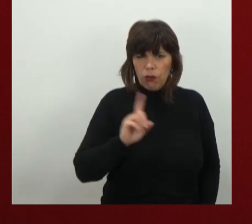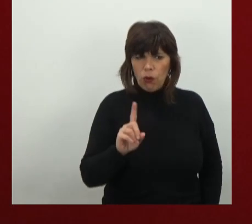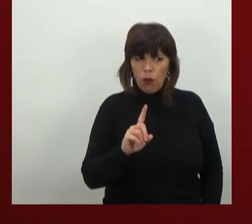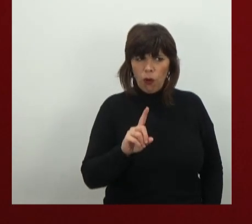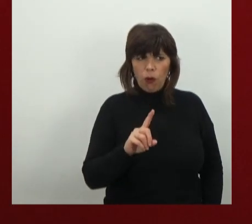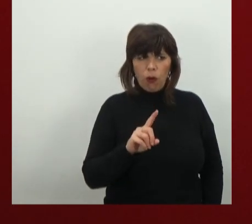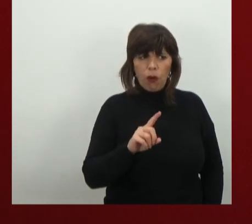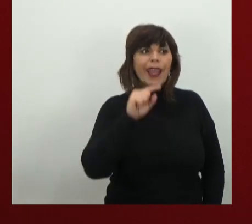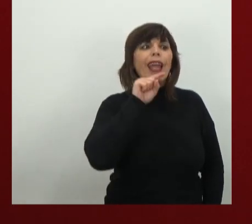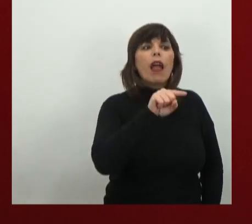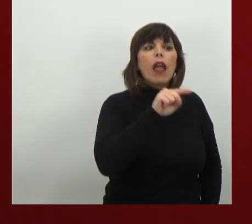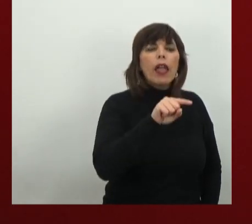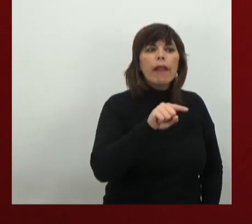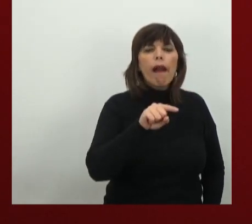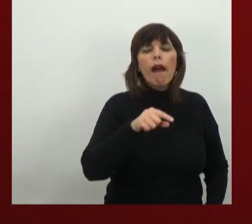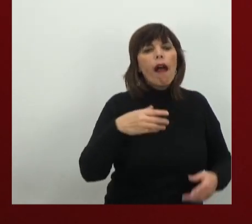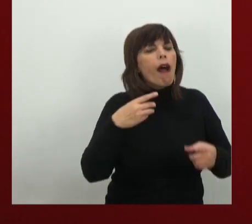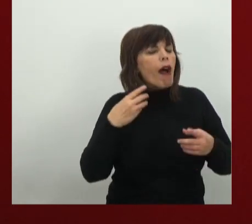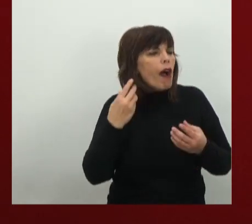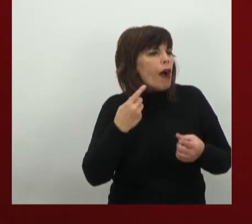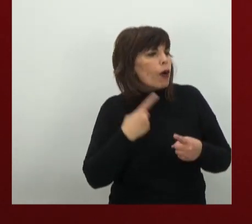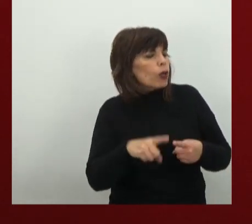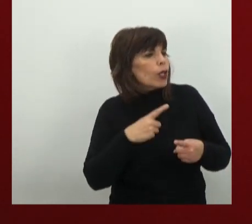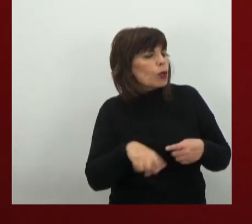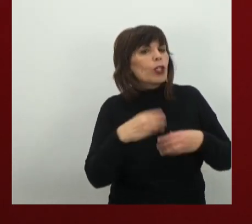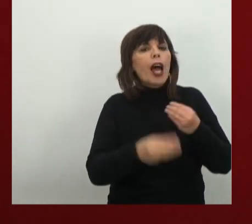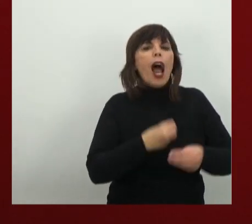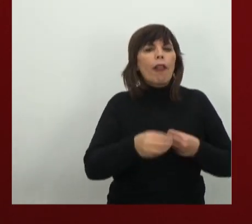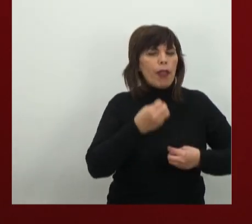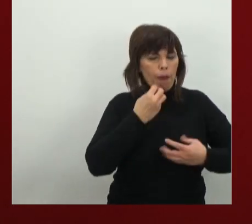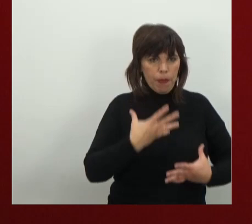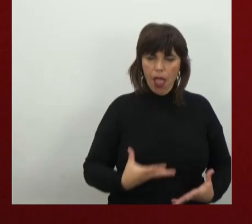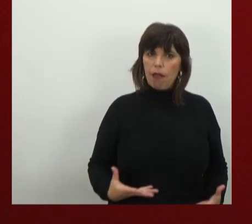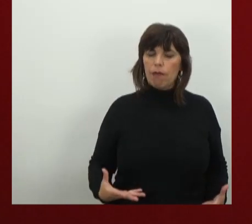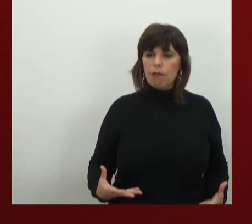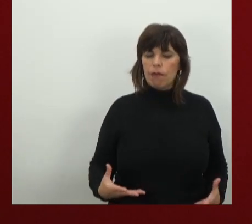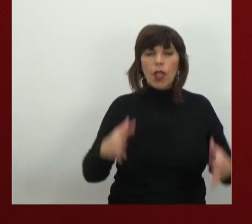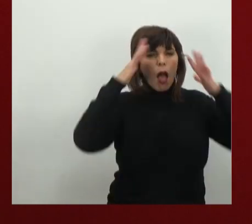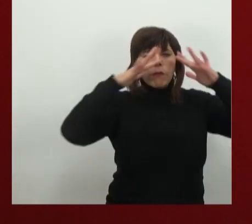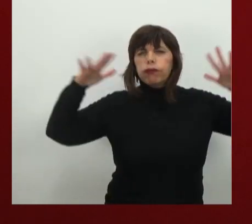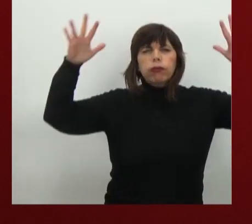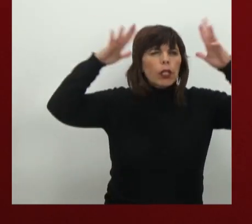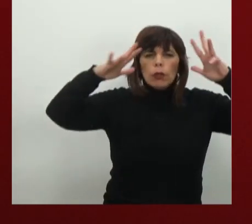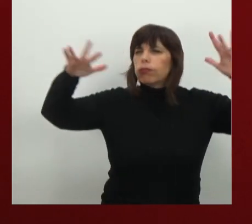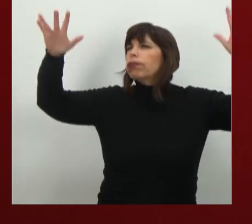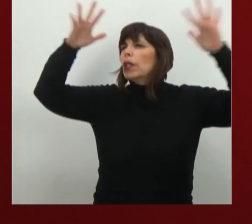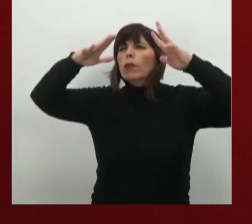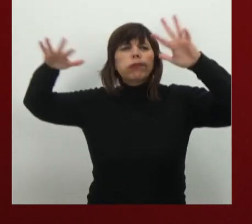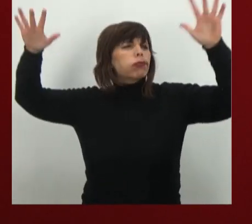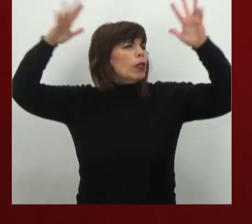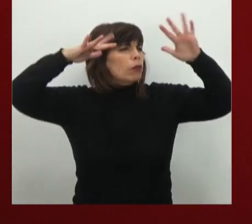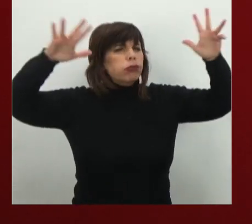Pero ¿sabes qué? Hay que hacer las cosas. Ella estaba distraída de las cosas necesarias.